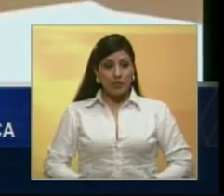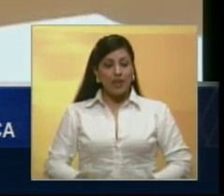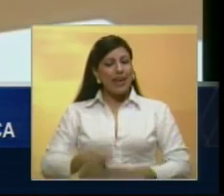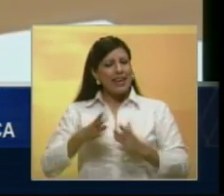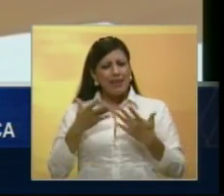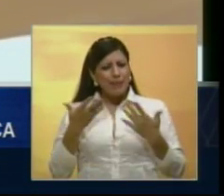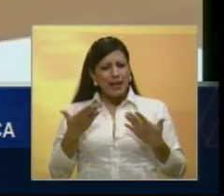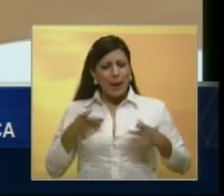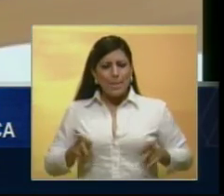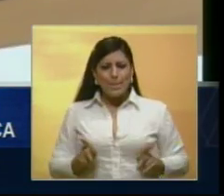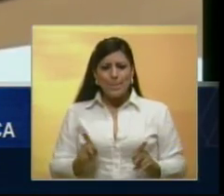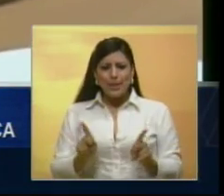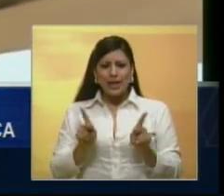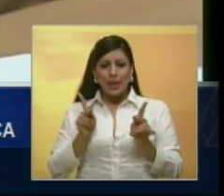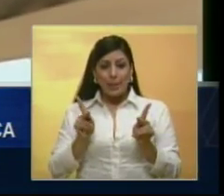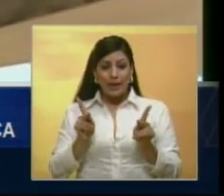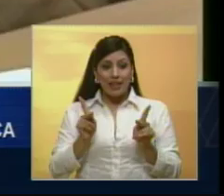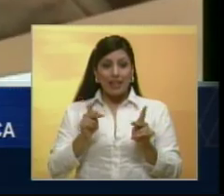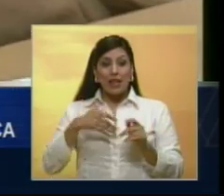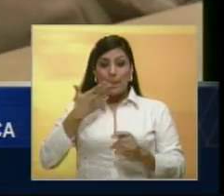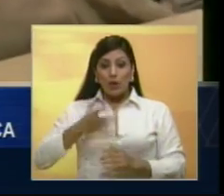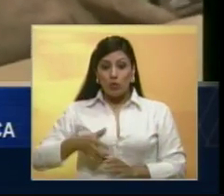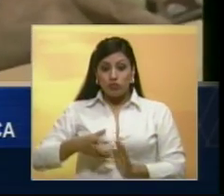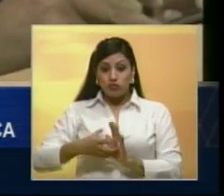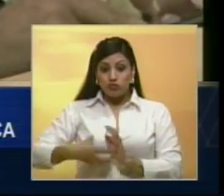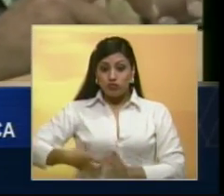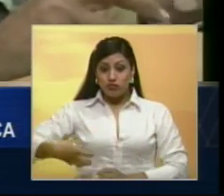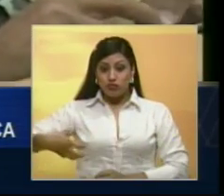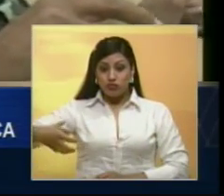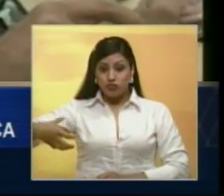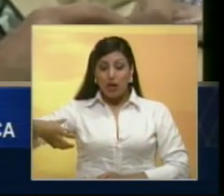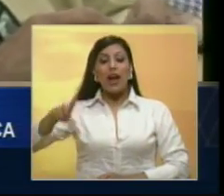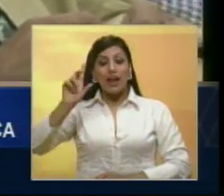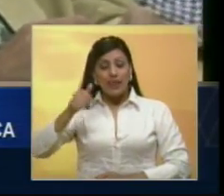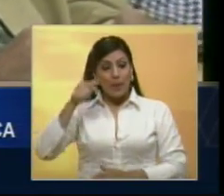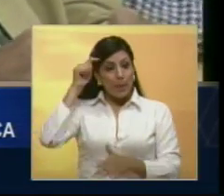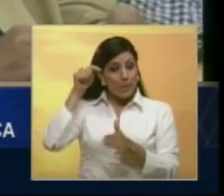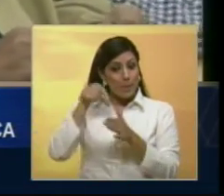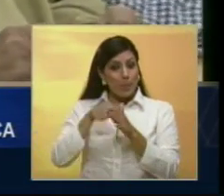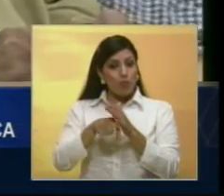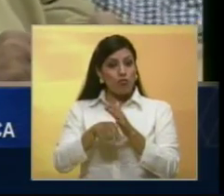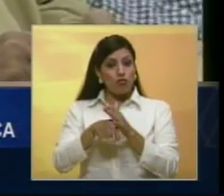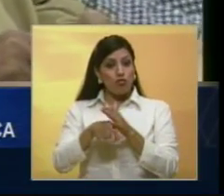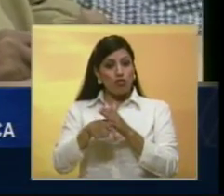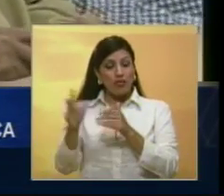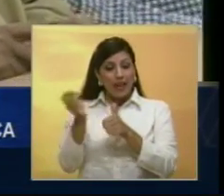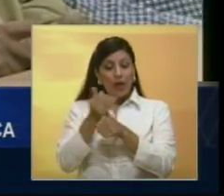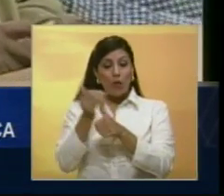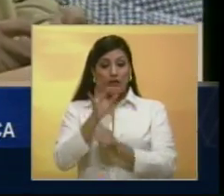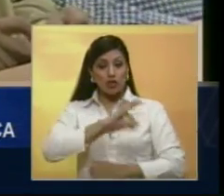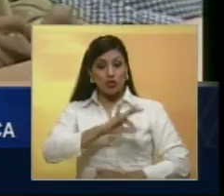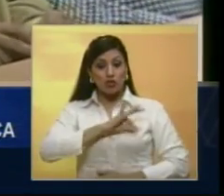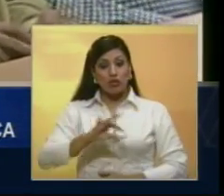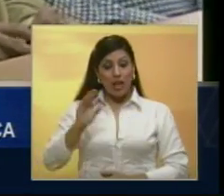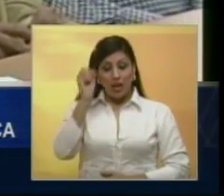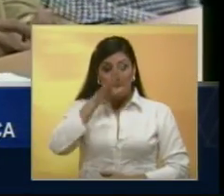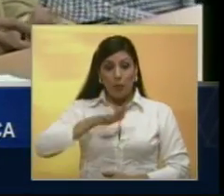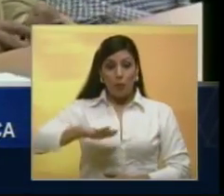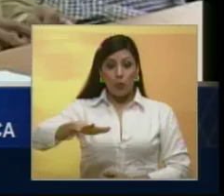nos permita al mismo tiempo que genere riqueza, mantener y profundizar las conquistas sociales de nuestro